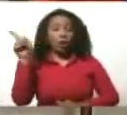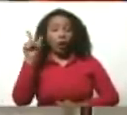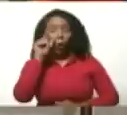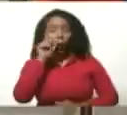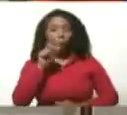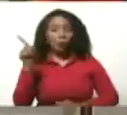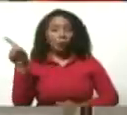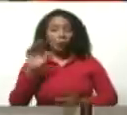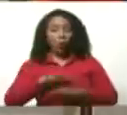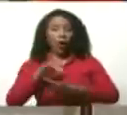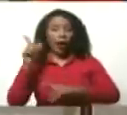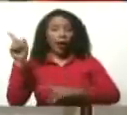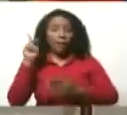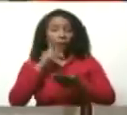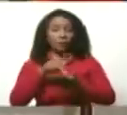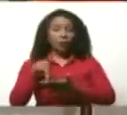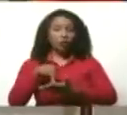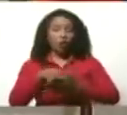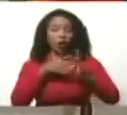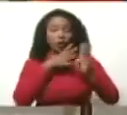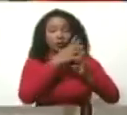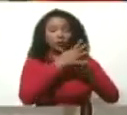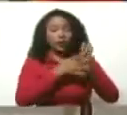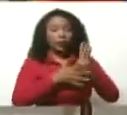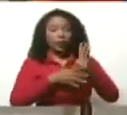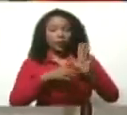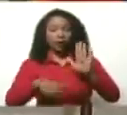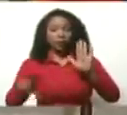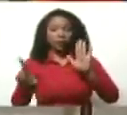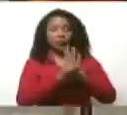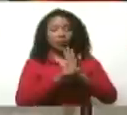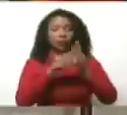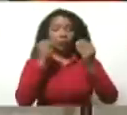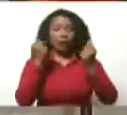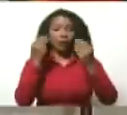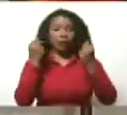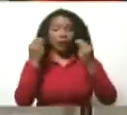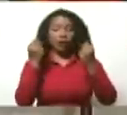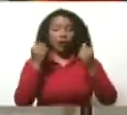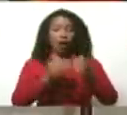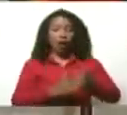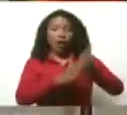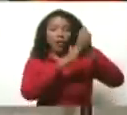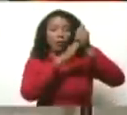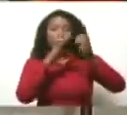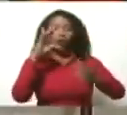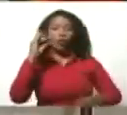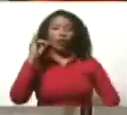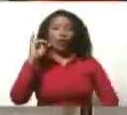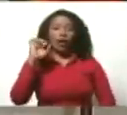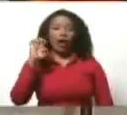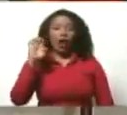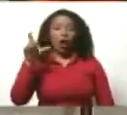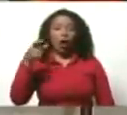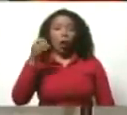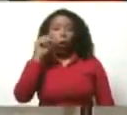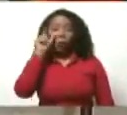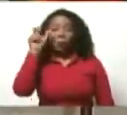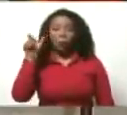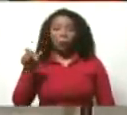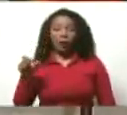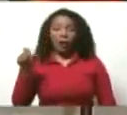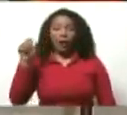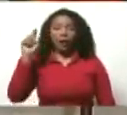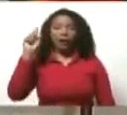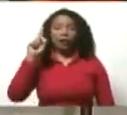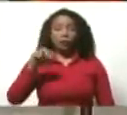por su participación en el esquema de legitimación de capitales liderado por Diego Salazar Carreño y